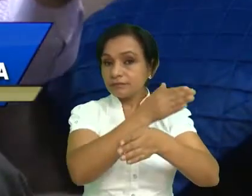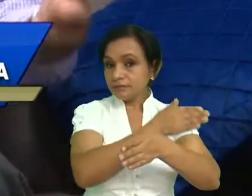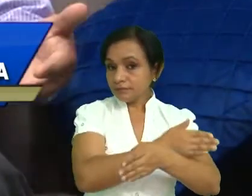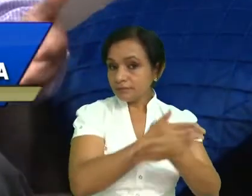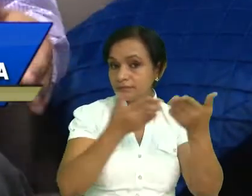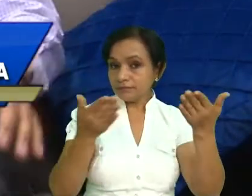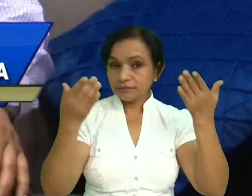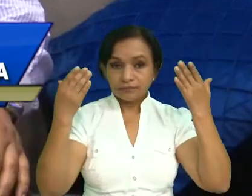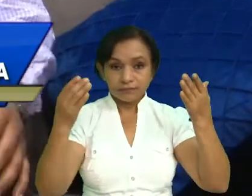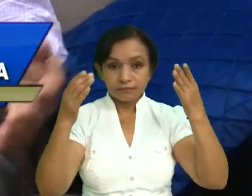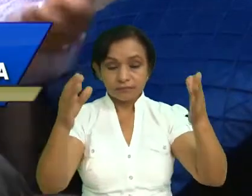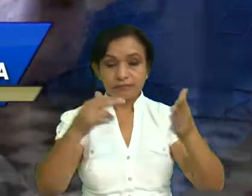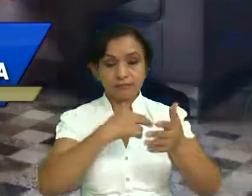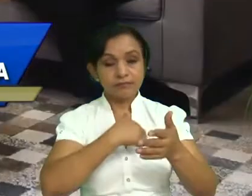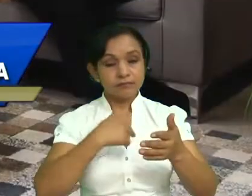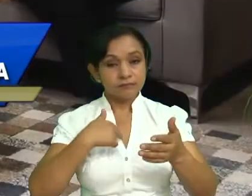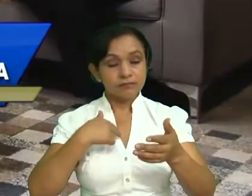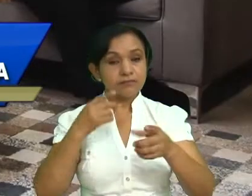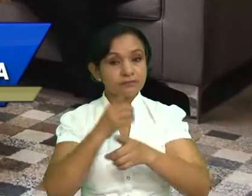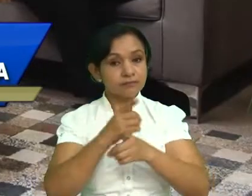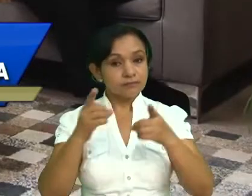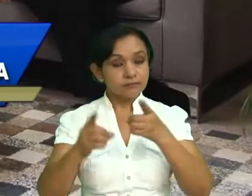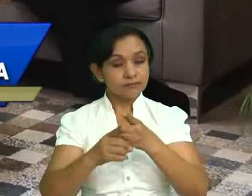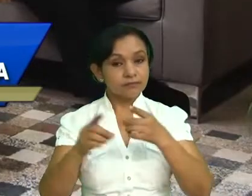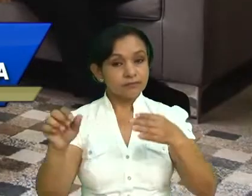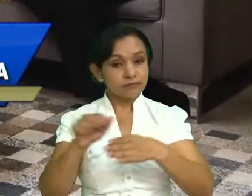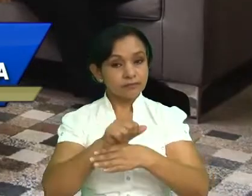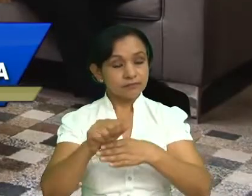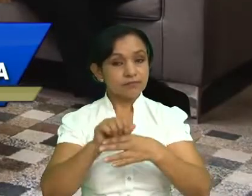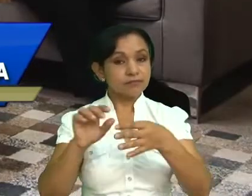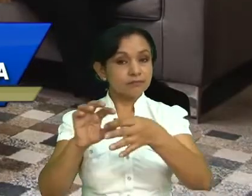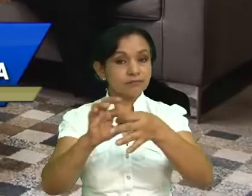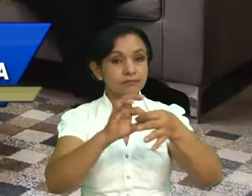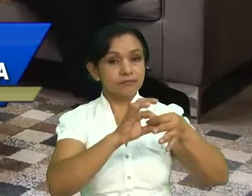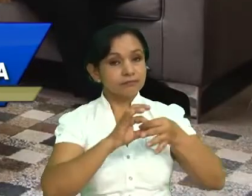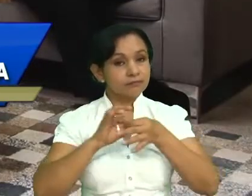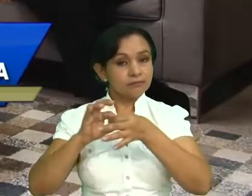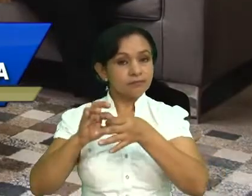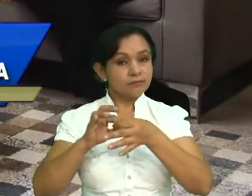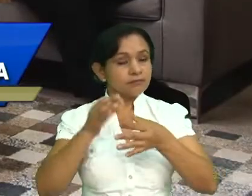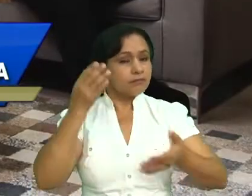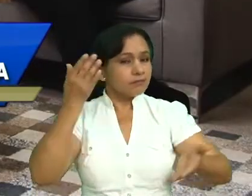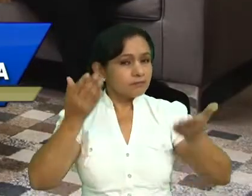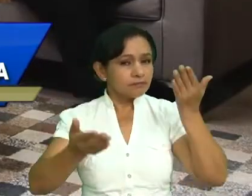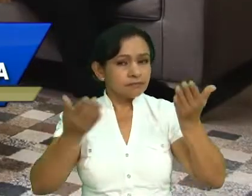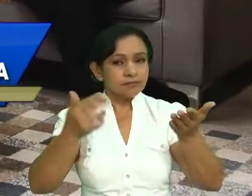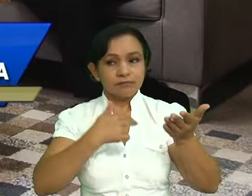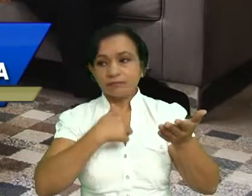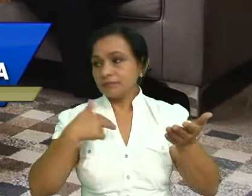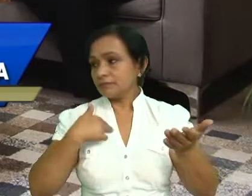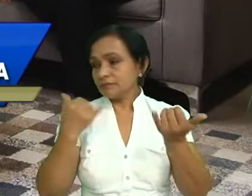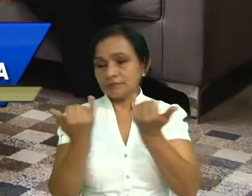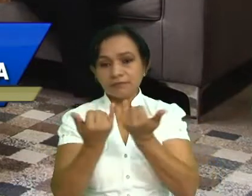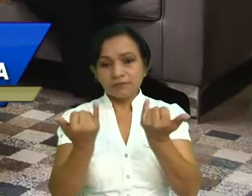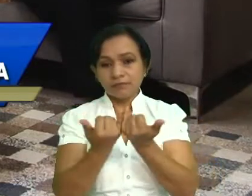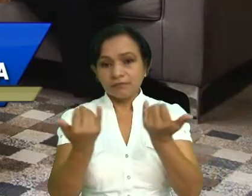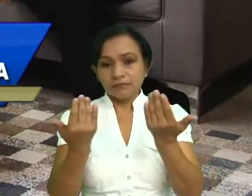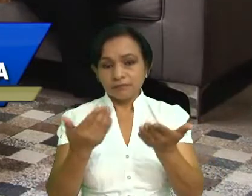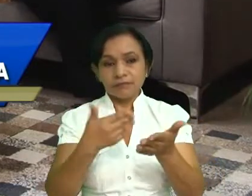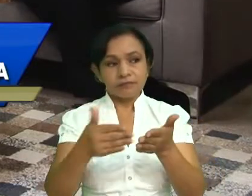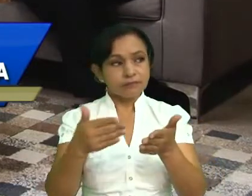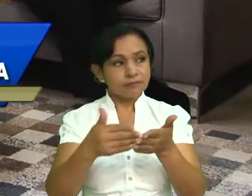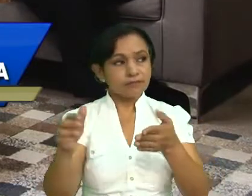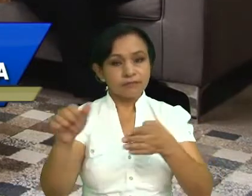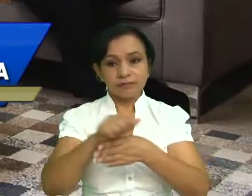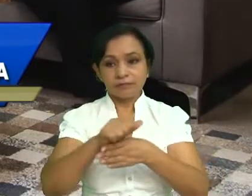son hábitos que deberían de estar ya en la práctica común, pero que de repente flexibilizamos, ¿no?, esas